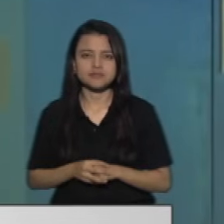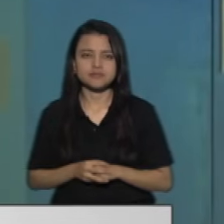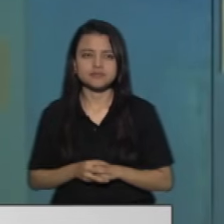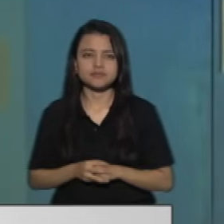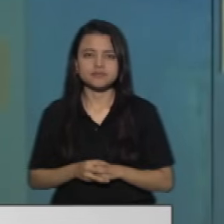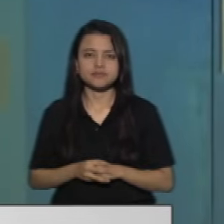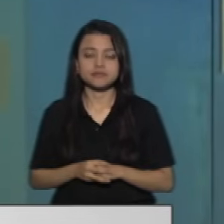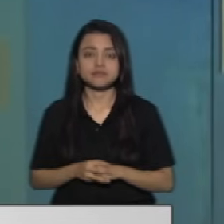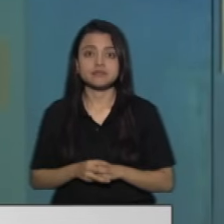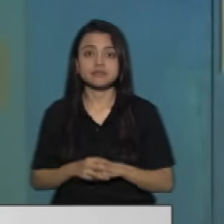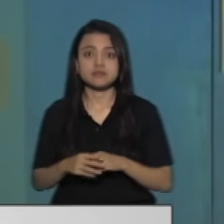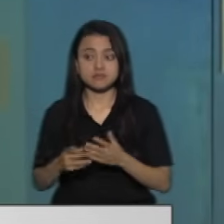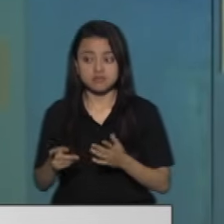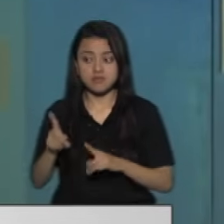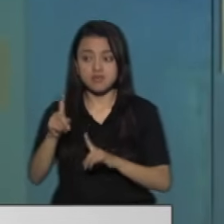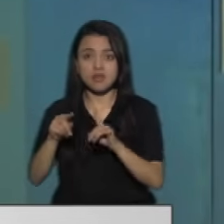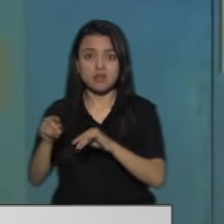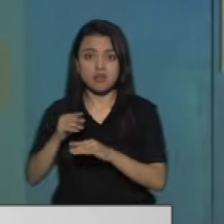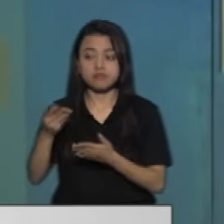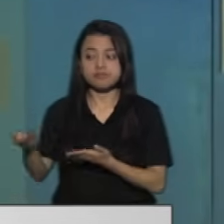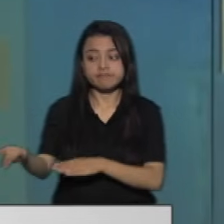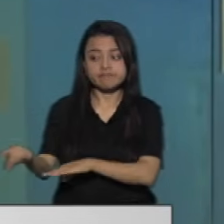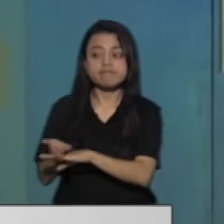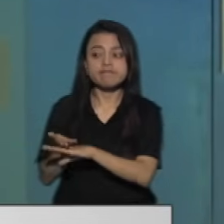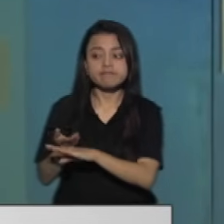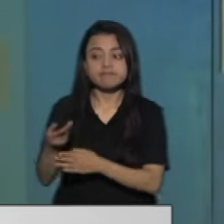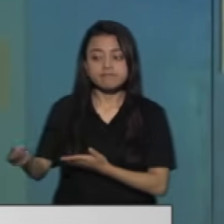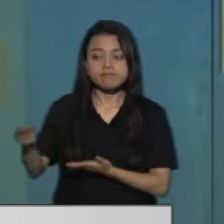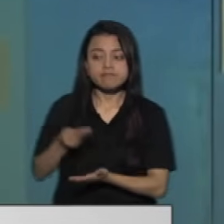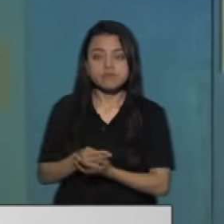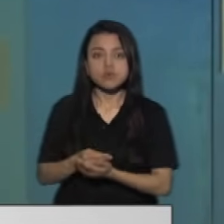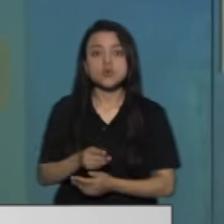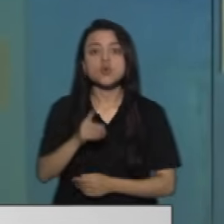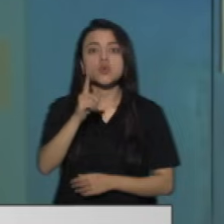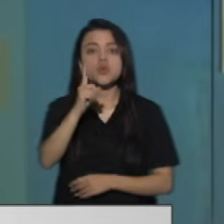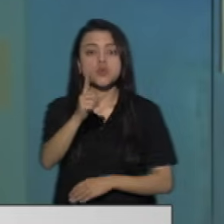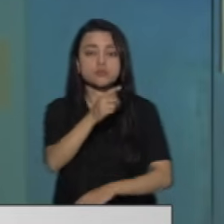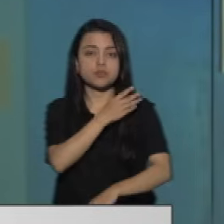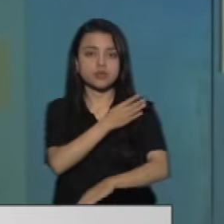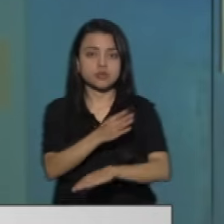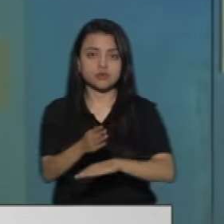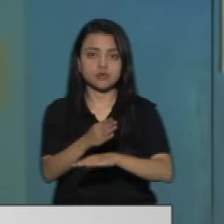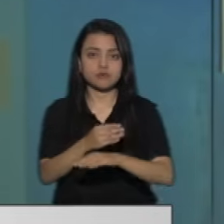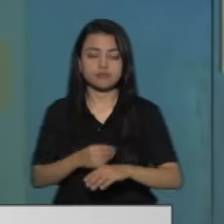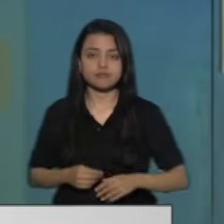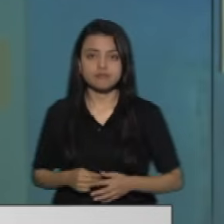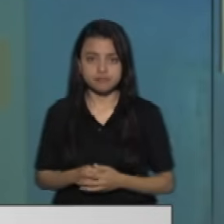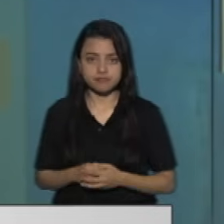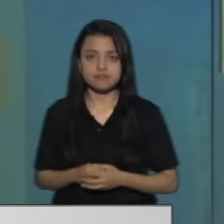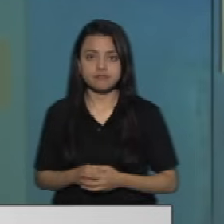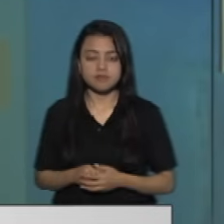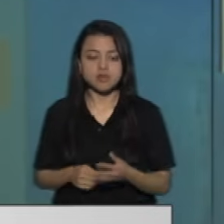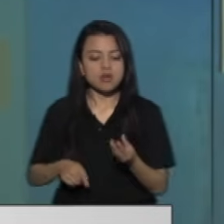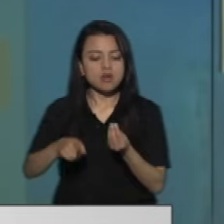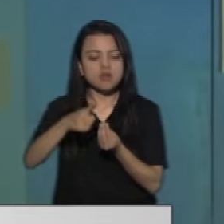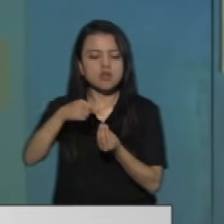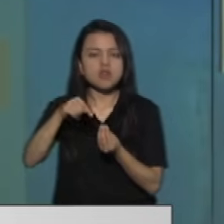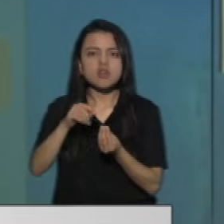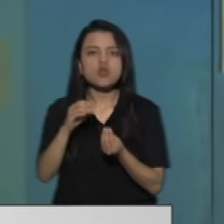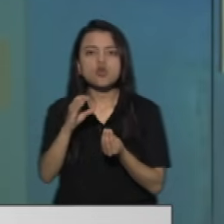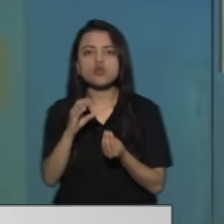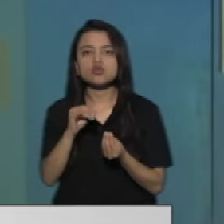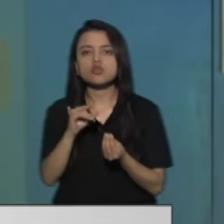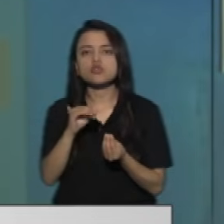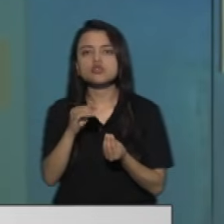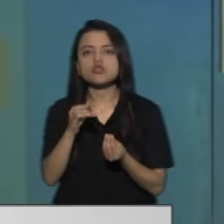Hasta $1,000,000 les cobraban los coyotes a estas personas por pasar hacia Estados Unidos. Esta es toda la información desde el norte